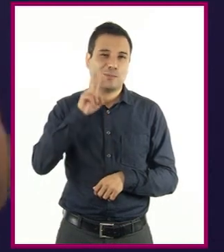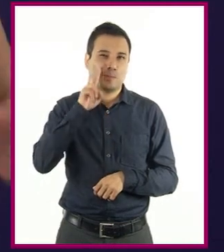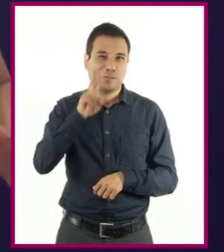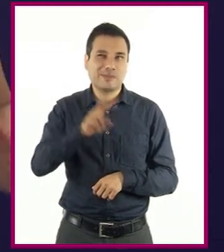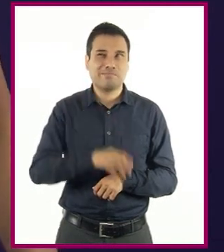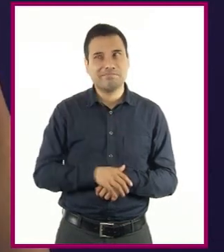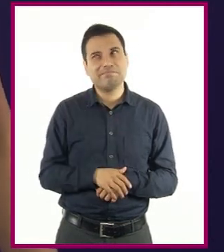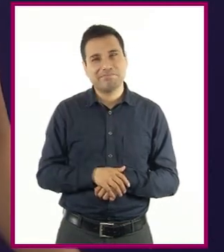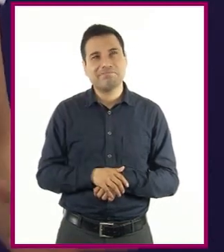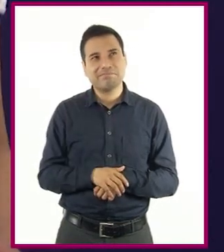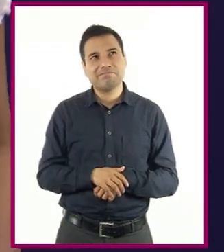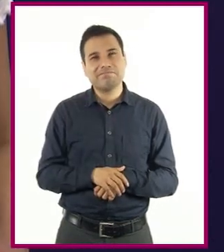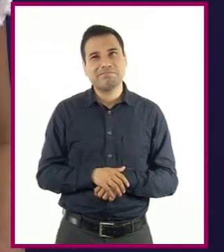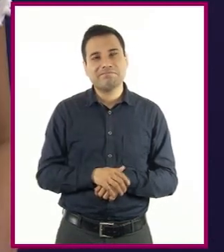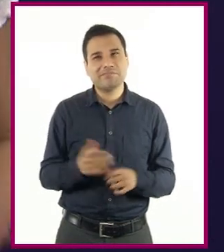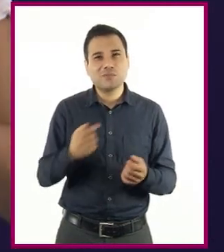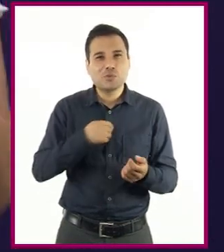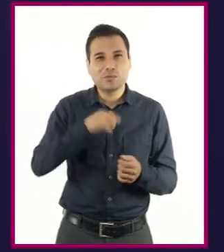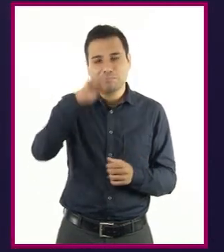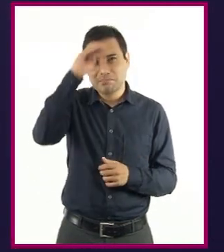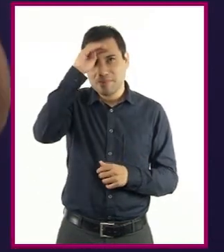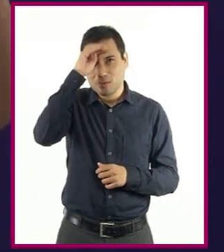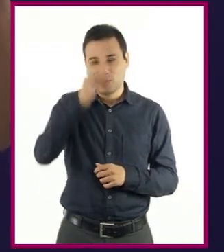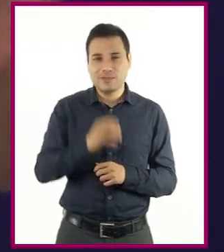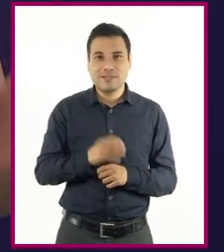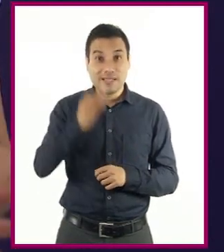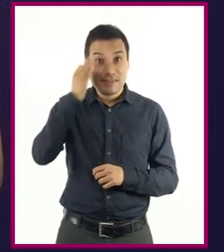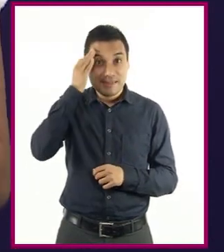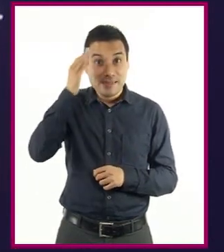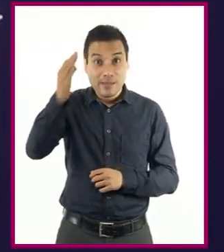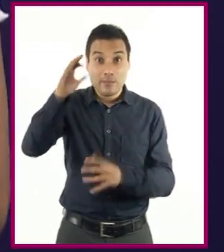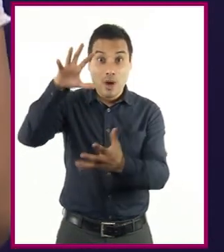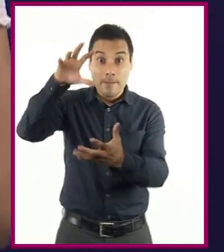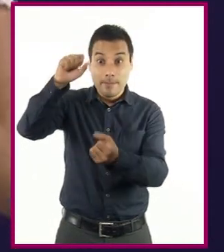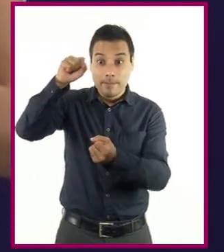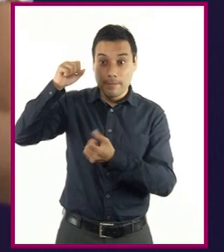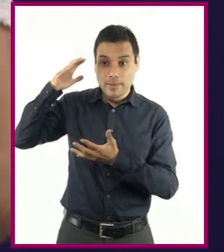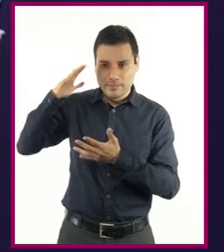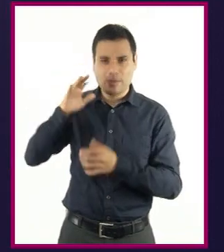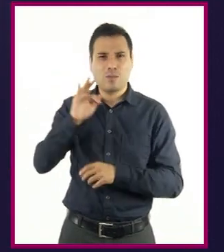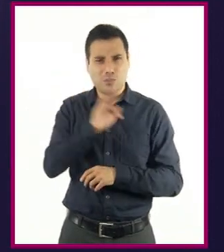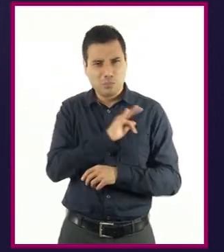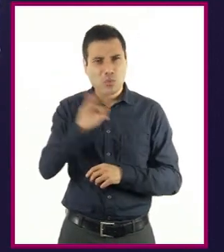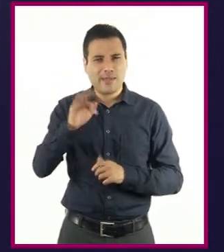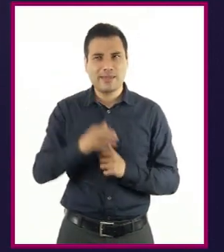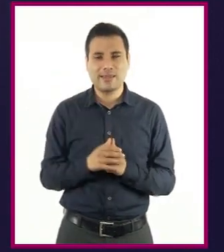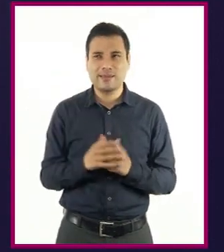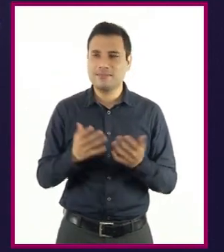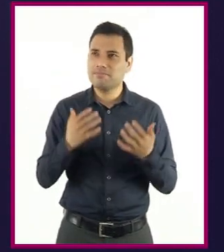pensar que estos viajes serían posibles. Dejo volar mi imaginación al pensar en algunas de